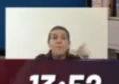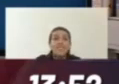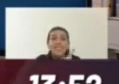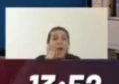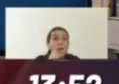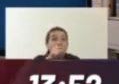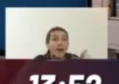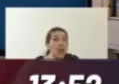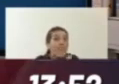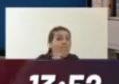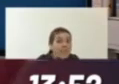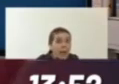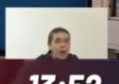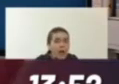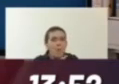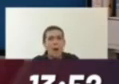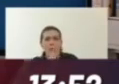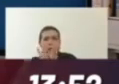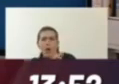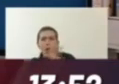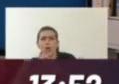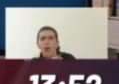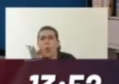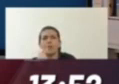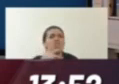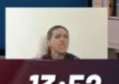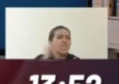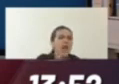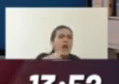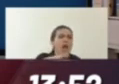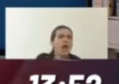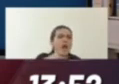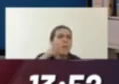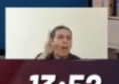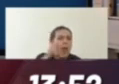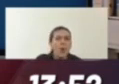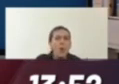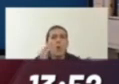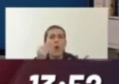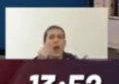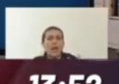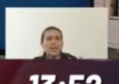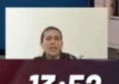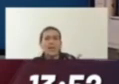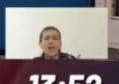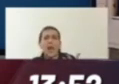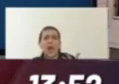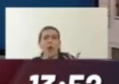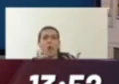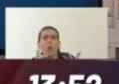habitantes. Acá tienen el crecimiento de todos los países, Chile, Perú, Brasil, Bolivia. Esto es Argentina.